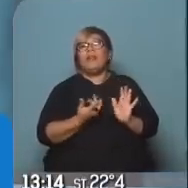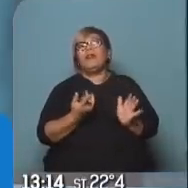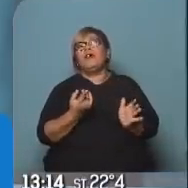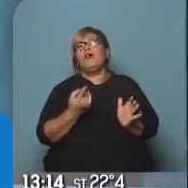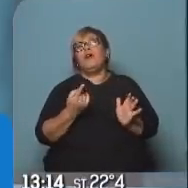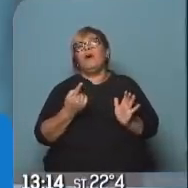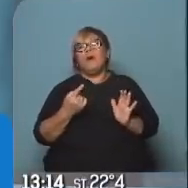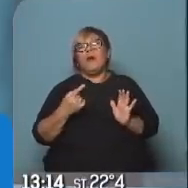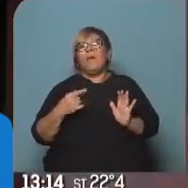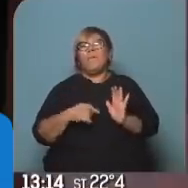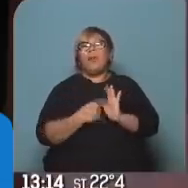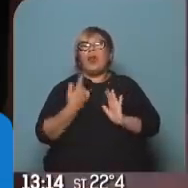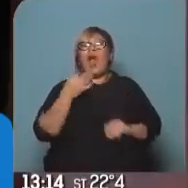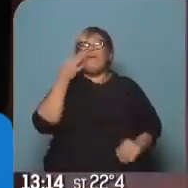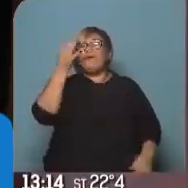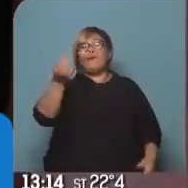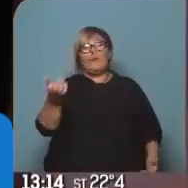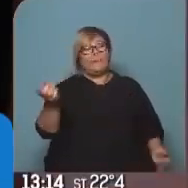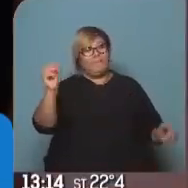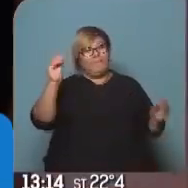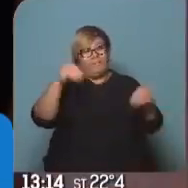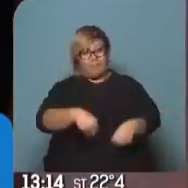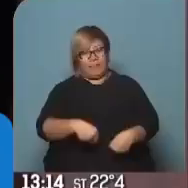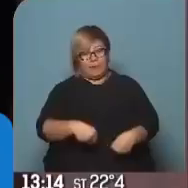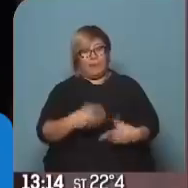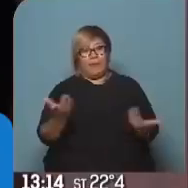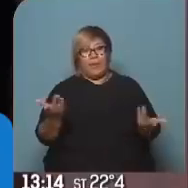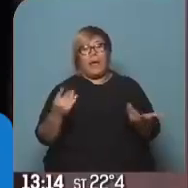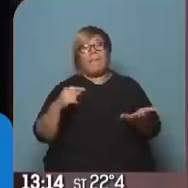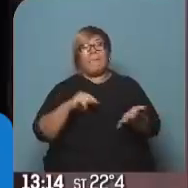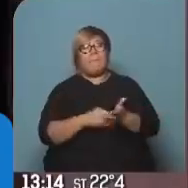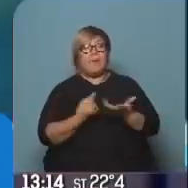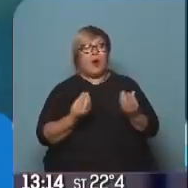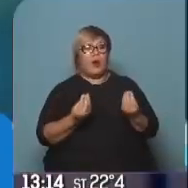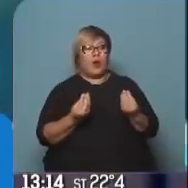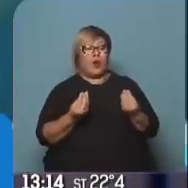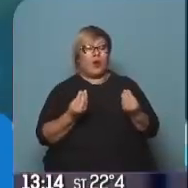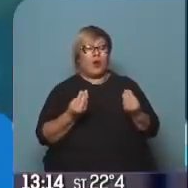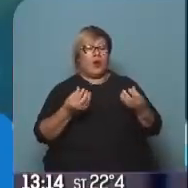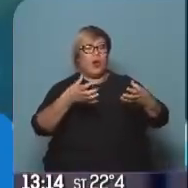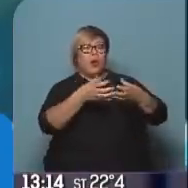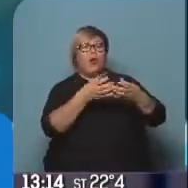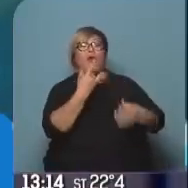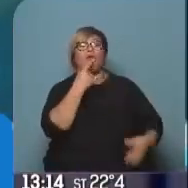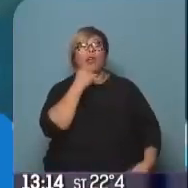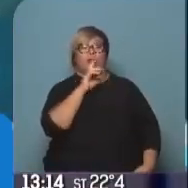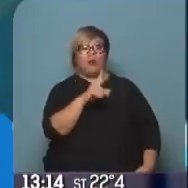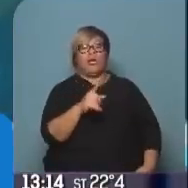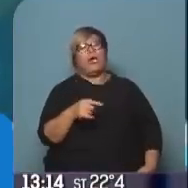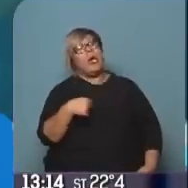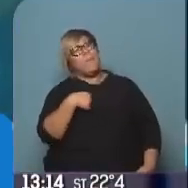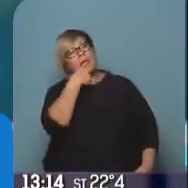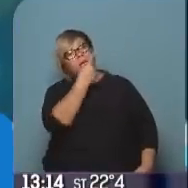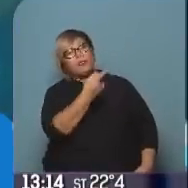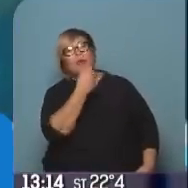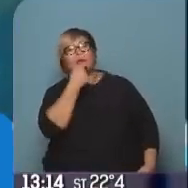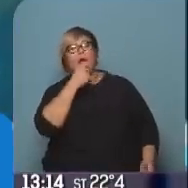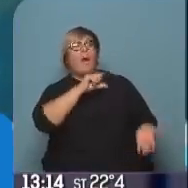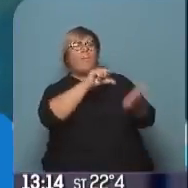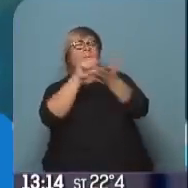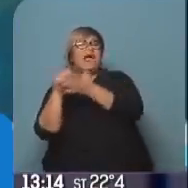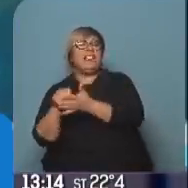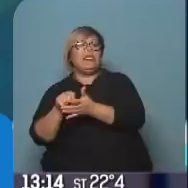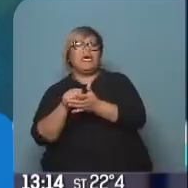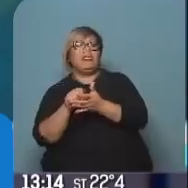no tiene más que una idea de ser, ¿no? ¿Qué va a pasar con los países que queden fuera? Es decir, caso